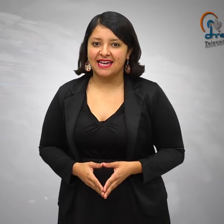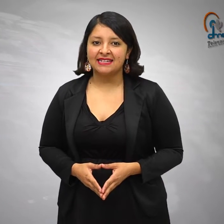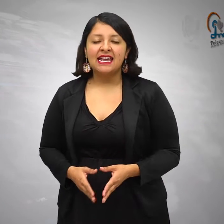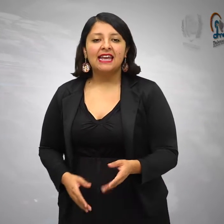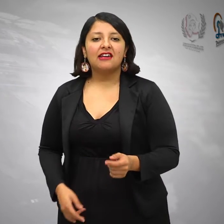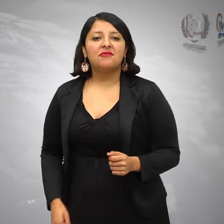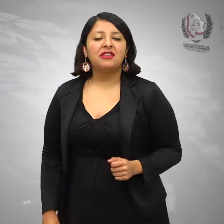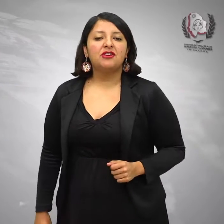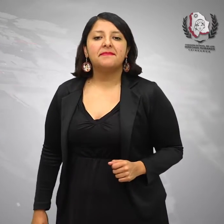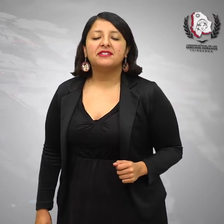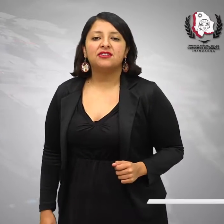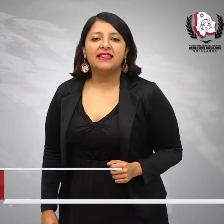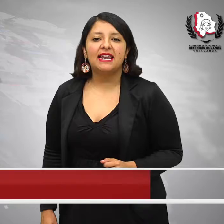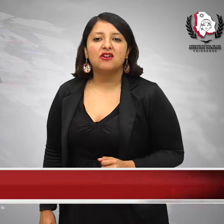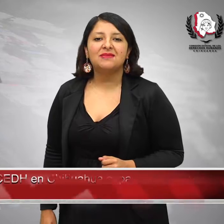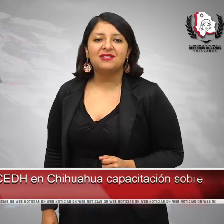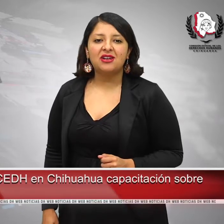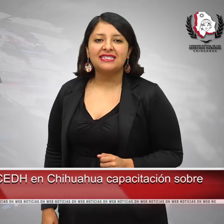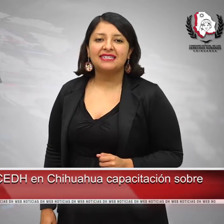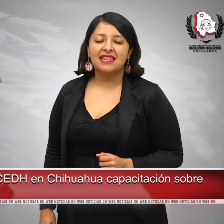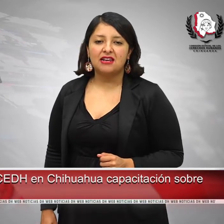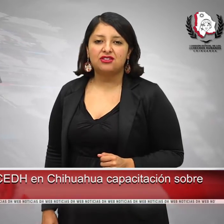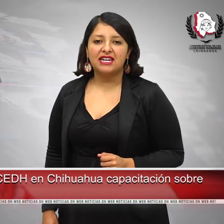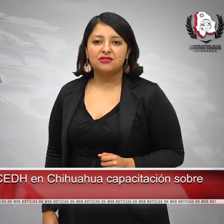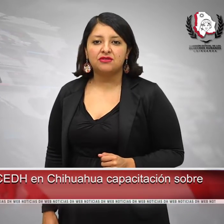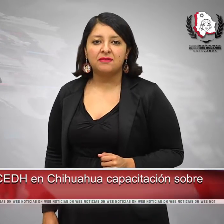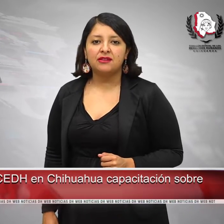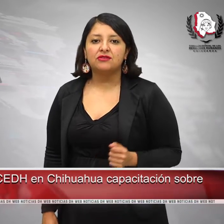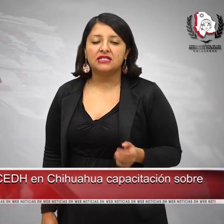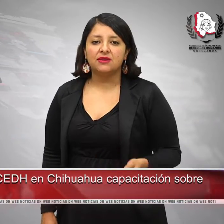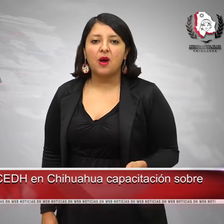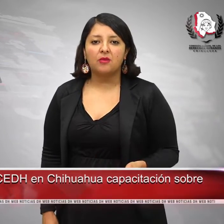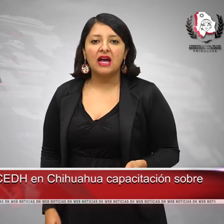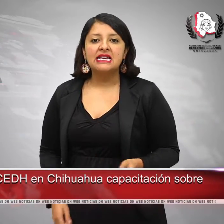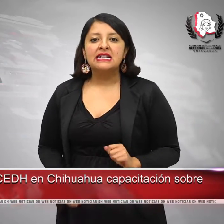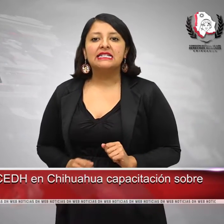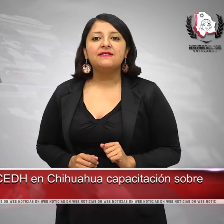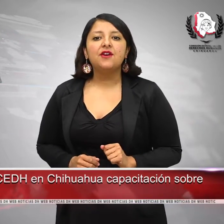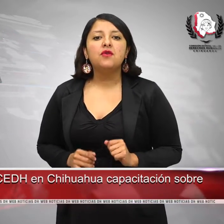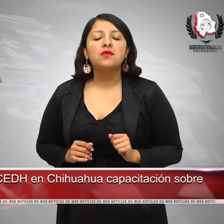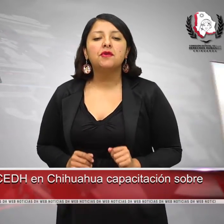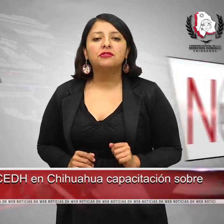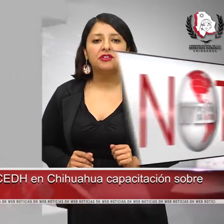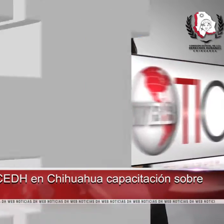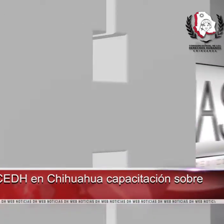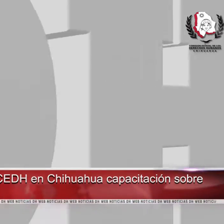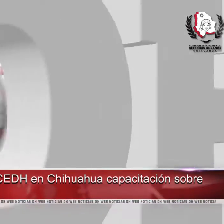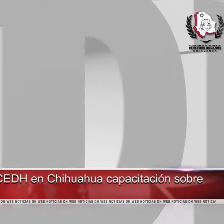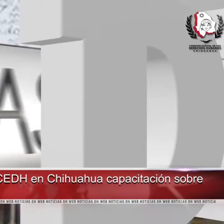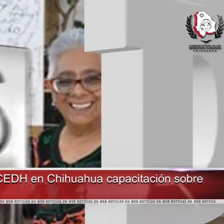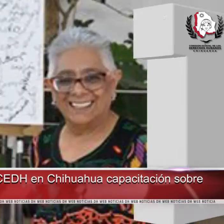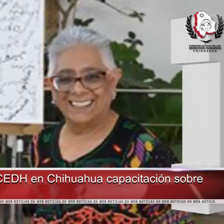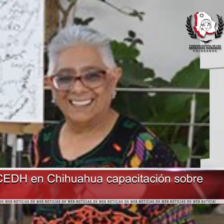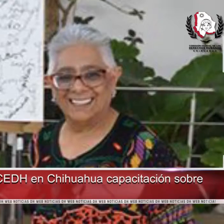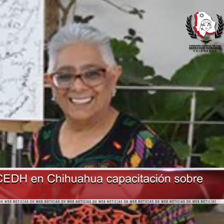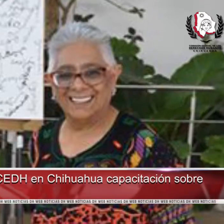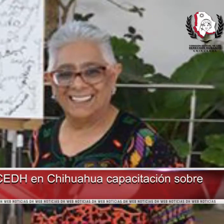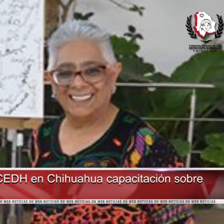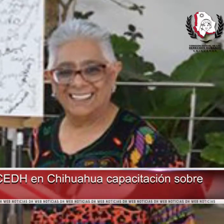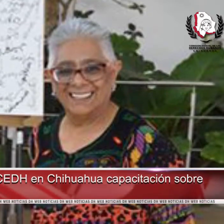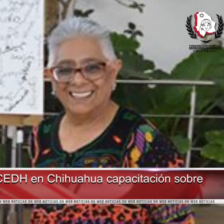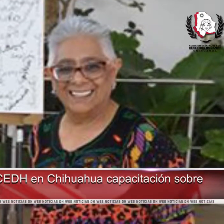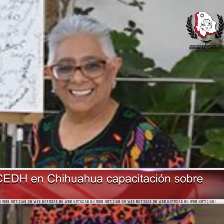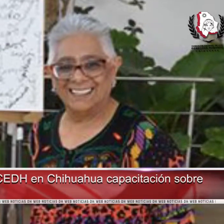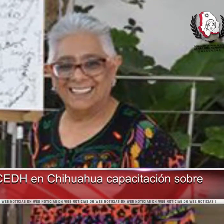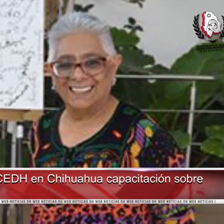de este día. Le comento que personal de la Comisión Estatal de los Derechos Humanos de Chihuahua recibió un curso de capacitación y